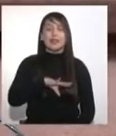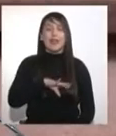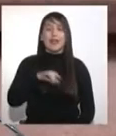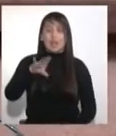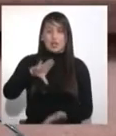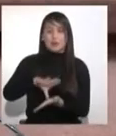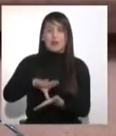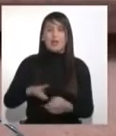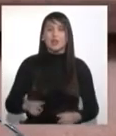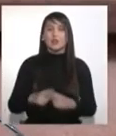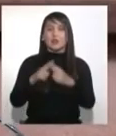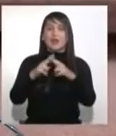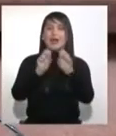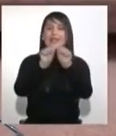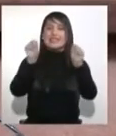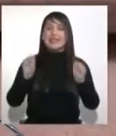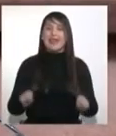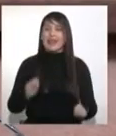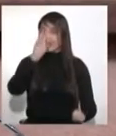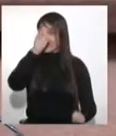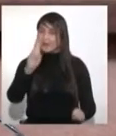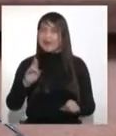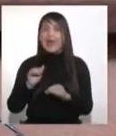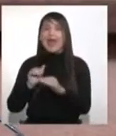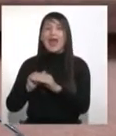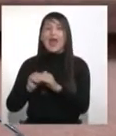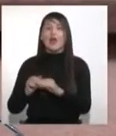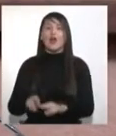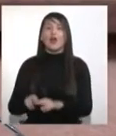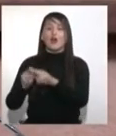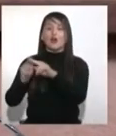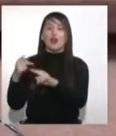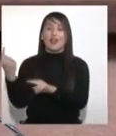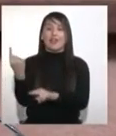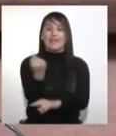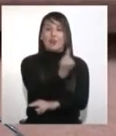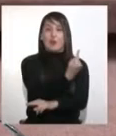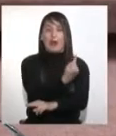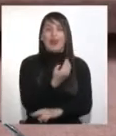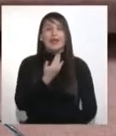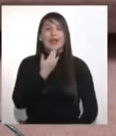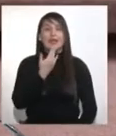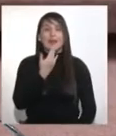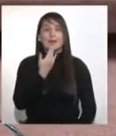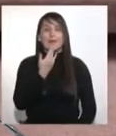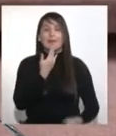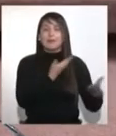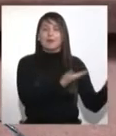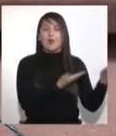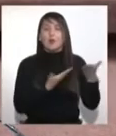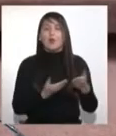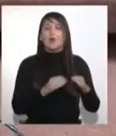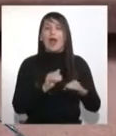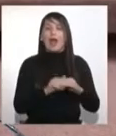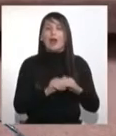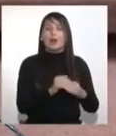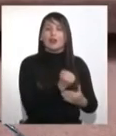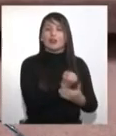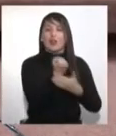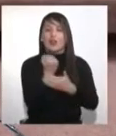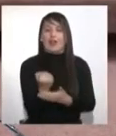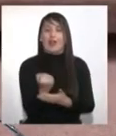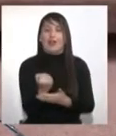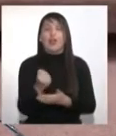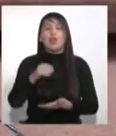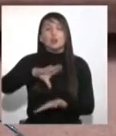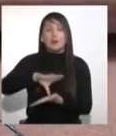que construirá un sistema que respetará el ahorro individual y que recogerá además una lógica de ahorro solidario. Es un país, es